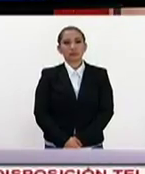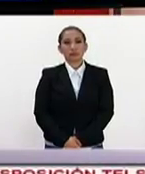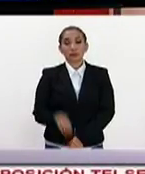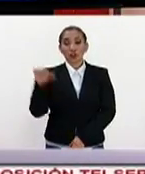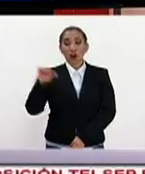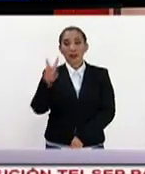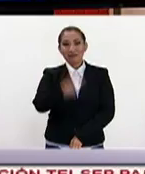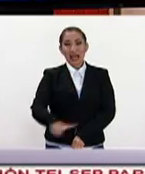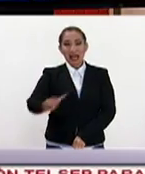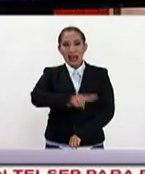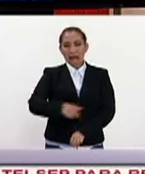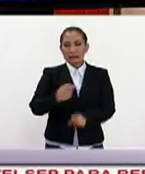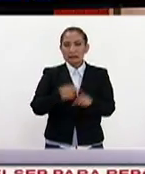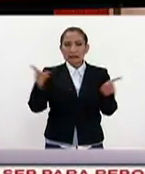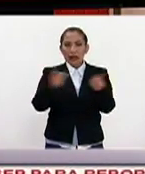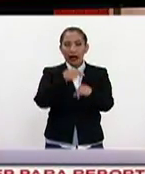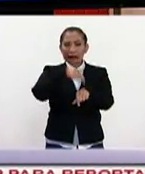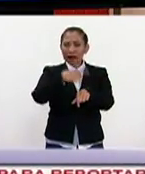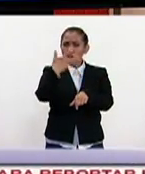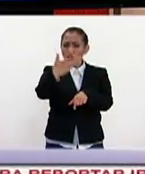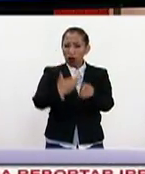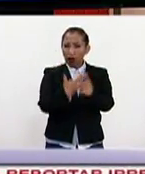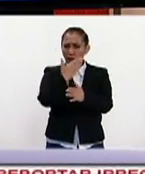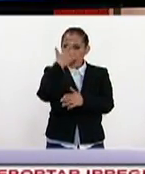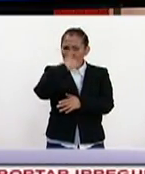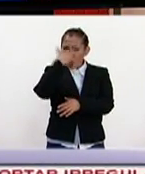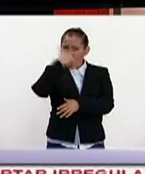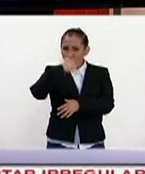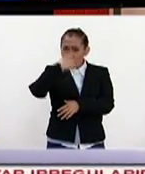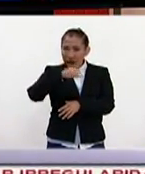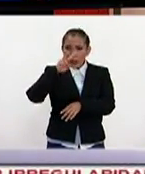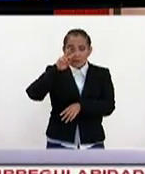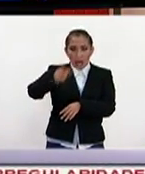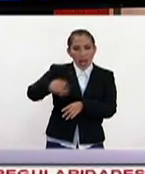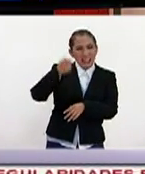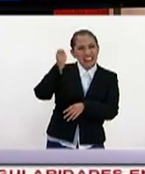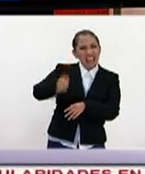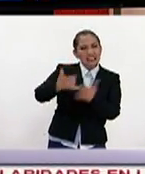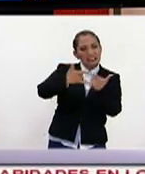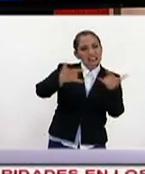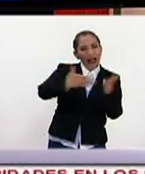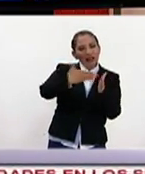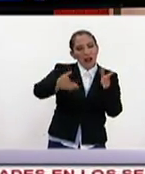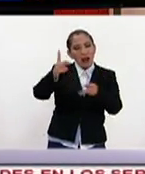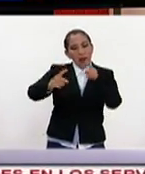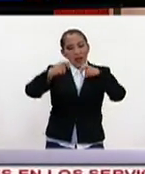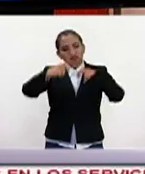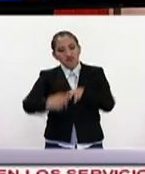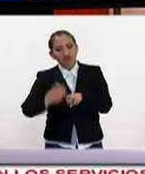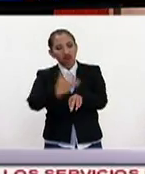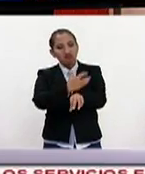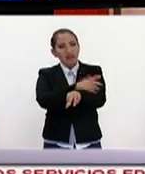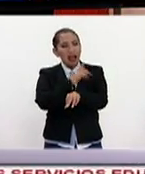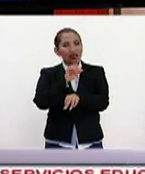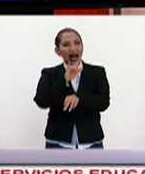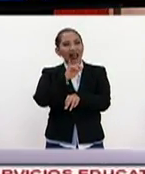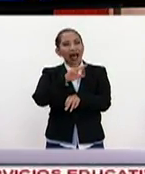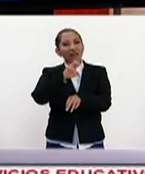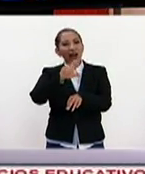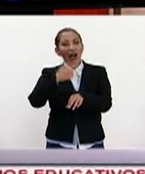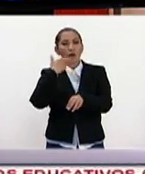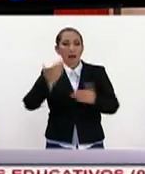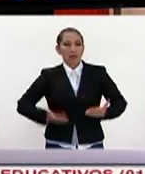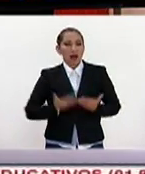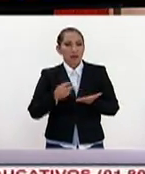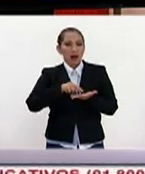Y hoy es viernes de En Corto, en punto de las 8 de la noche. Lo invito a que vea usted esta conversación que tuvo mi compañera Dalia Val con el